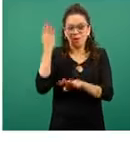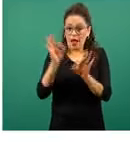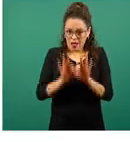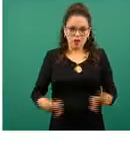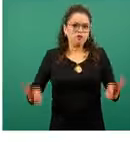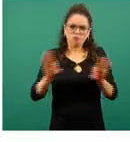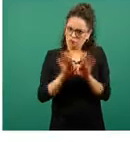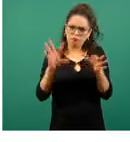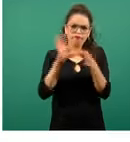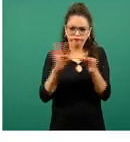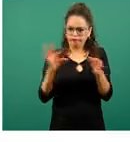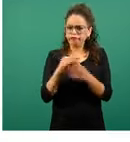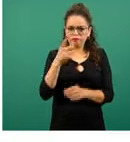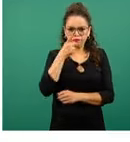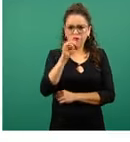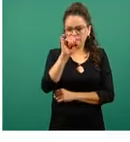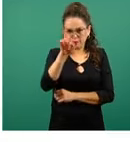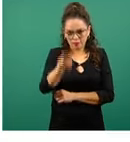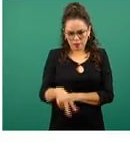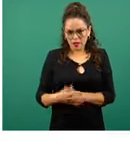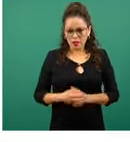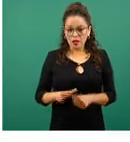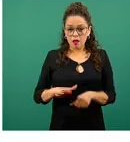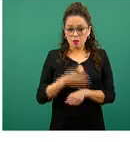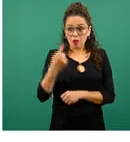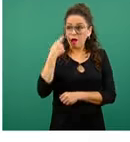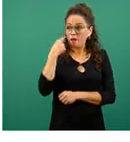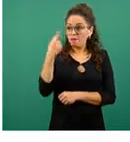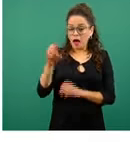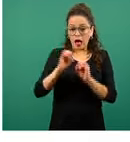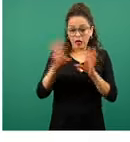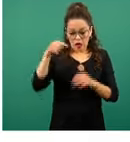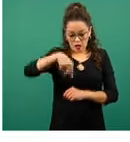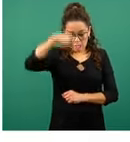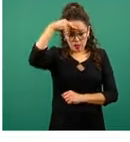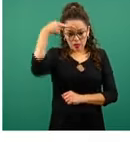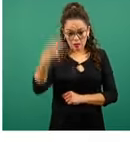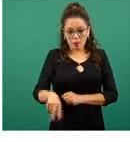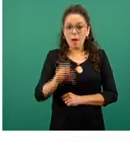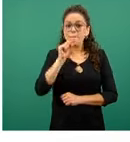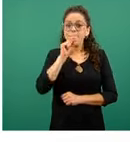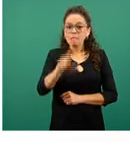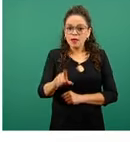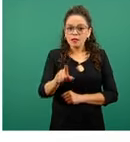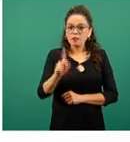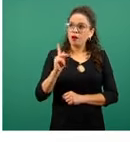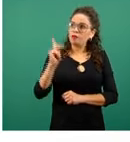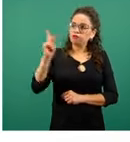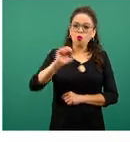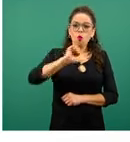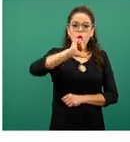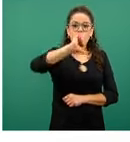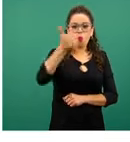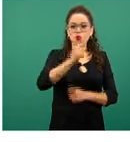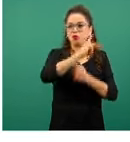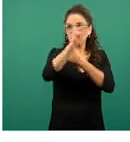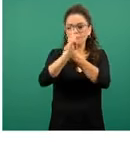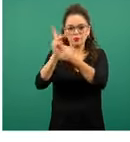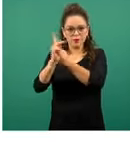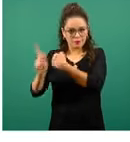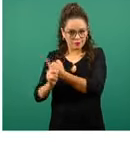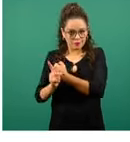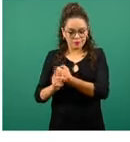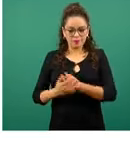porque precisamente una situación que estamos viendo en México también se está evidenciando en otras partes del